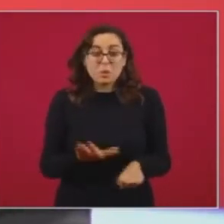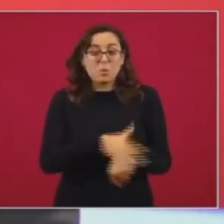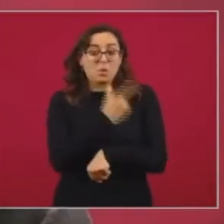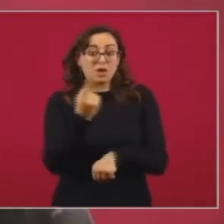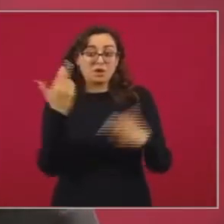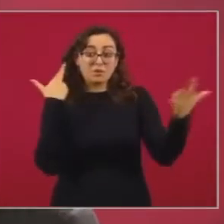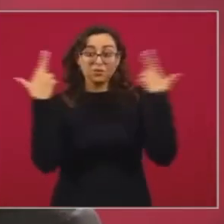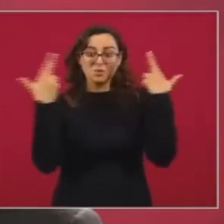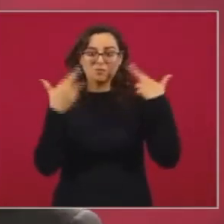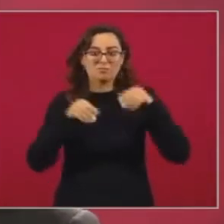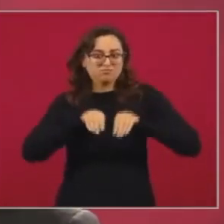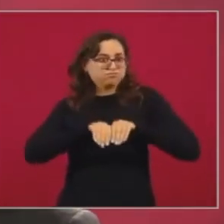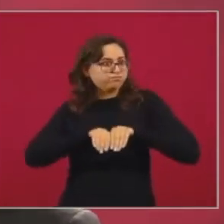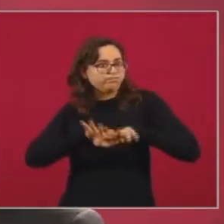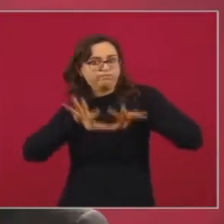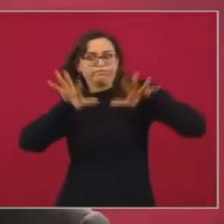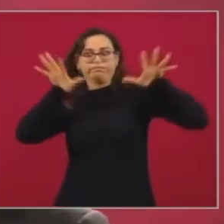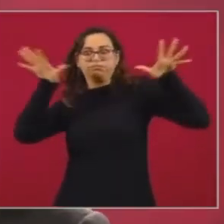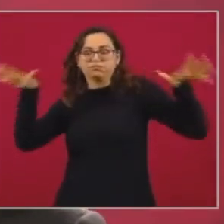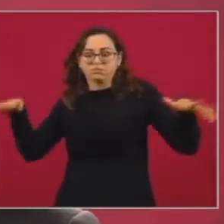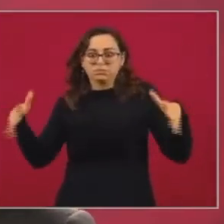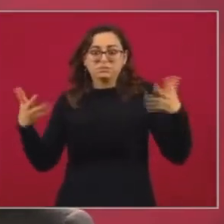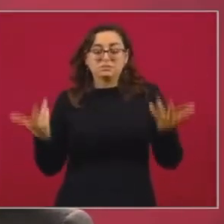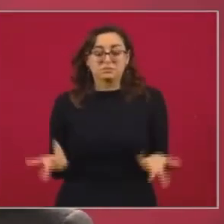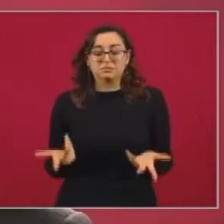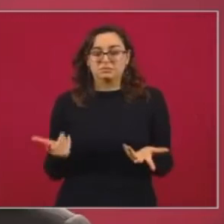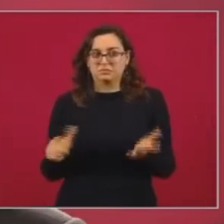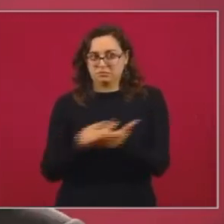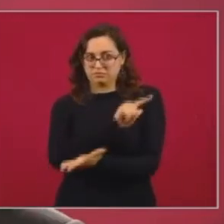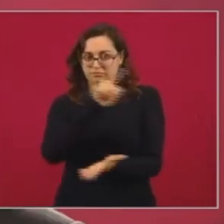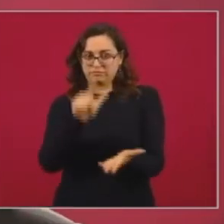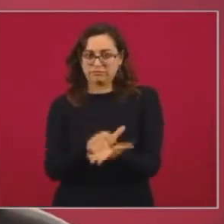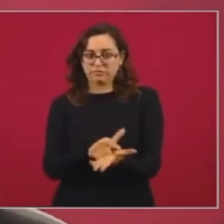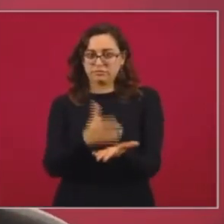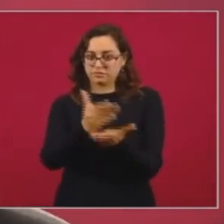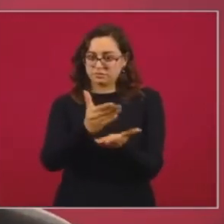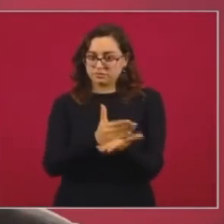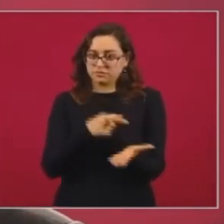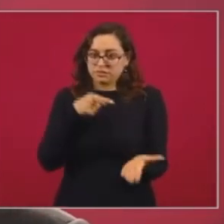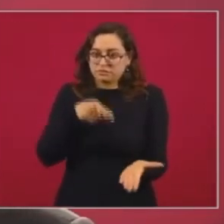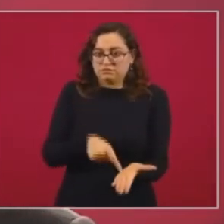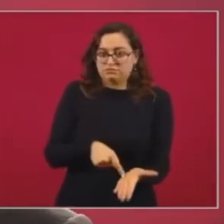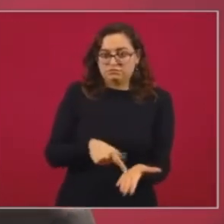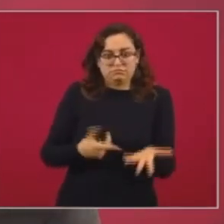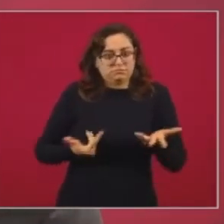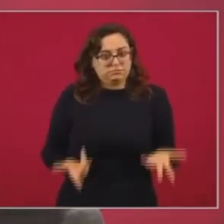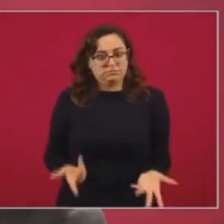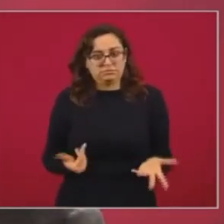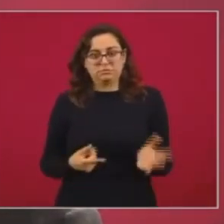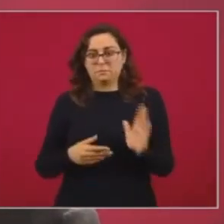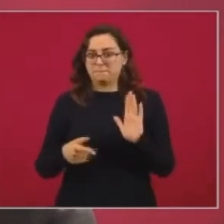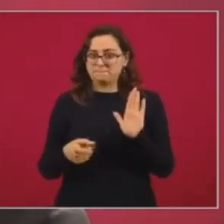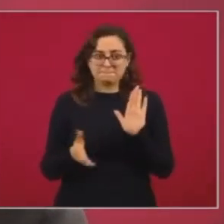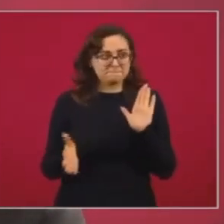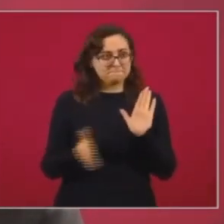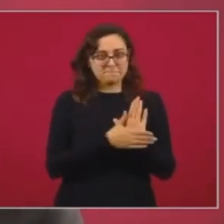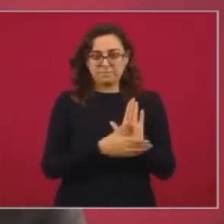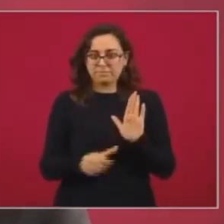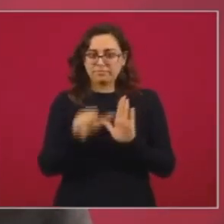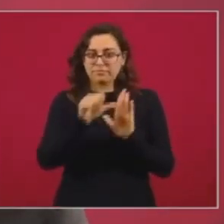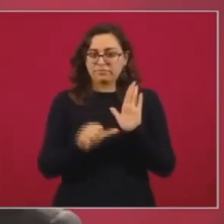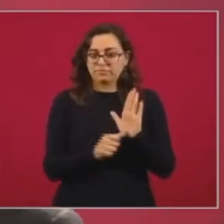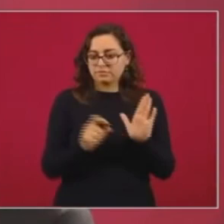hay leyes en algunas entidades federativas, como en la Ciudad de México, la Ley de Cultura Cívica, que establece con precisión en el